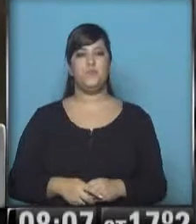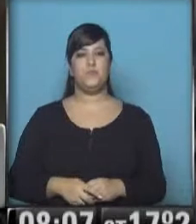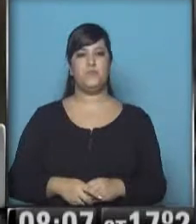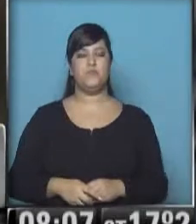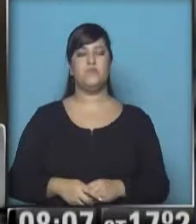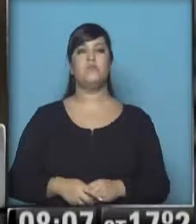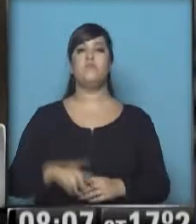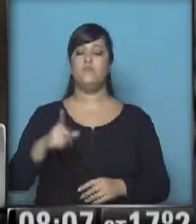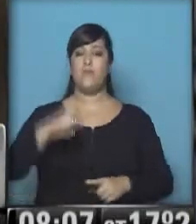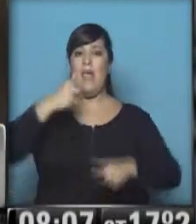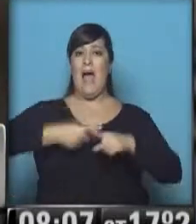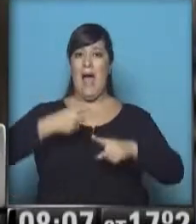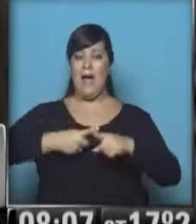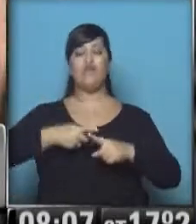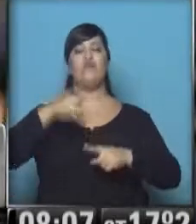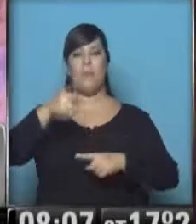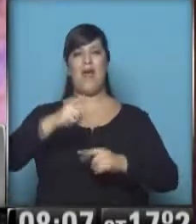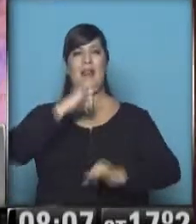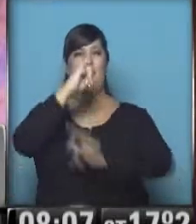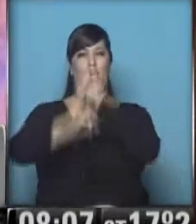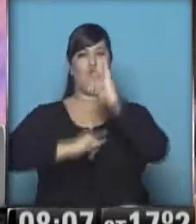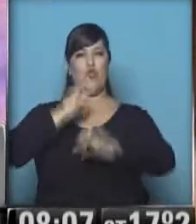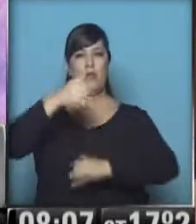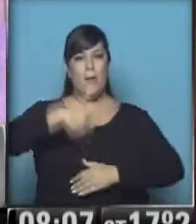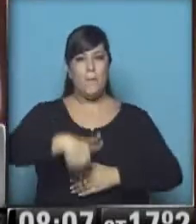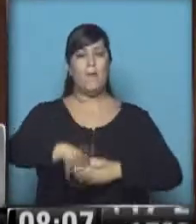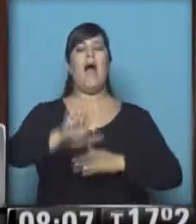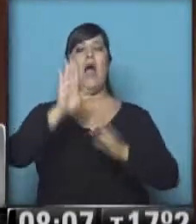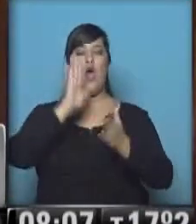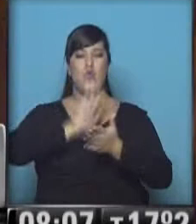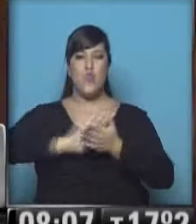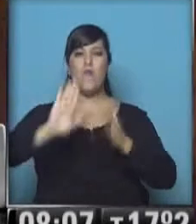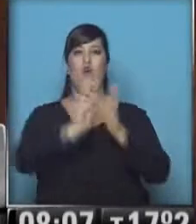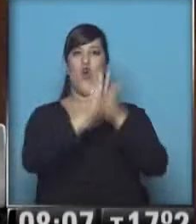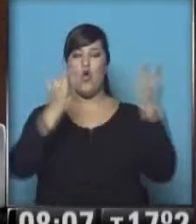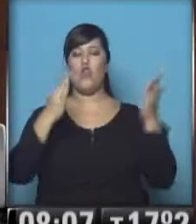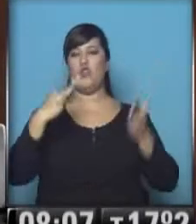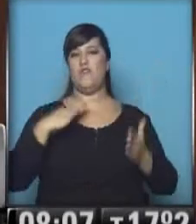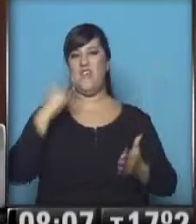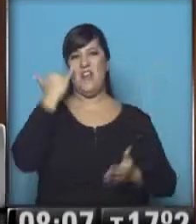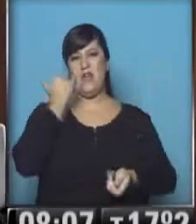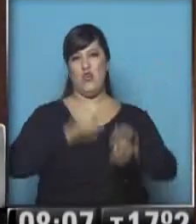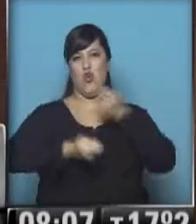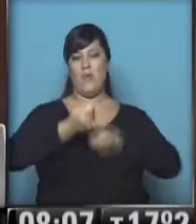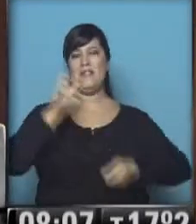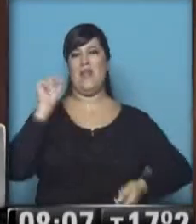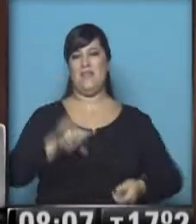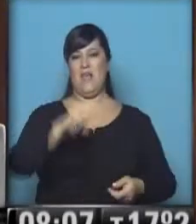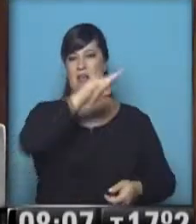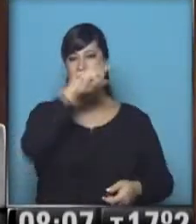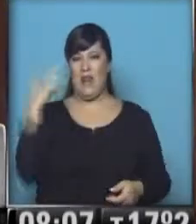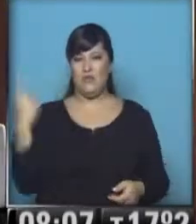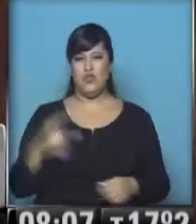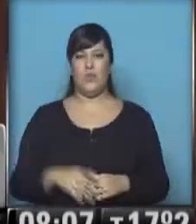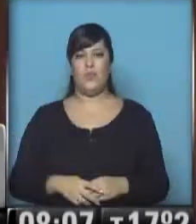encabezaron un acto por la implementación y entrada en vigencia del nuevo código civil y comercial de la nación piensa en todos